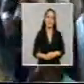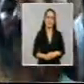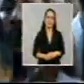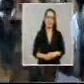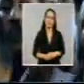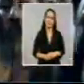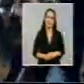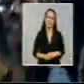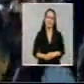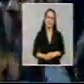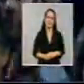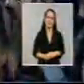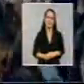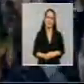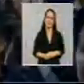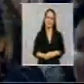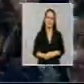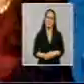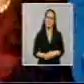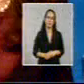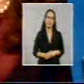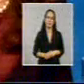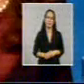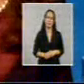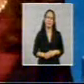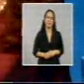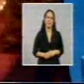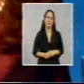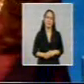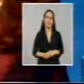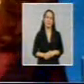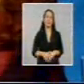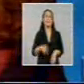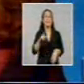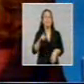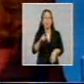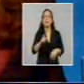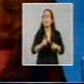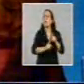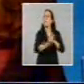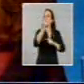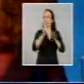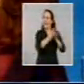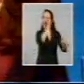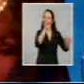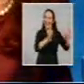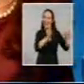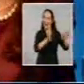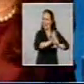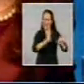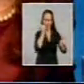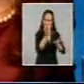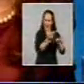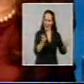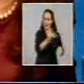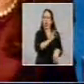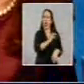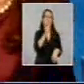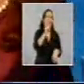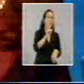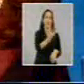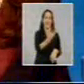aquel cuya primera etapa finalizó, terminamos en el año